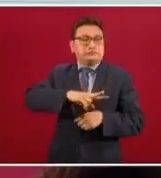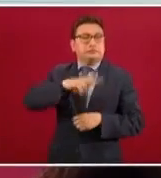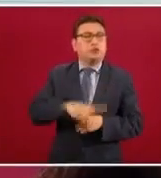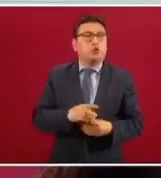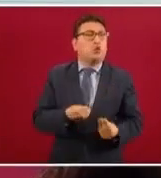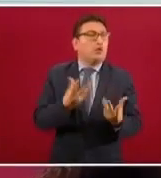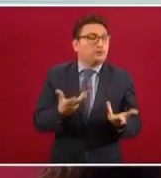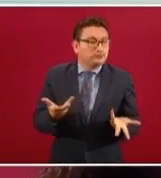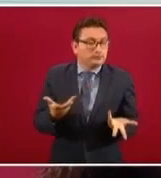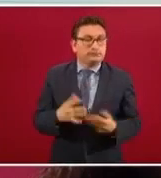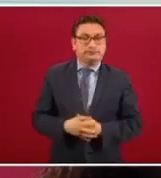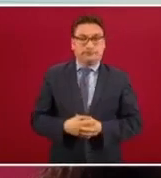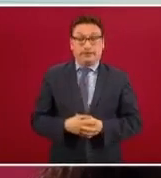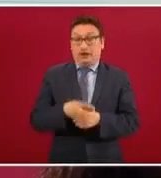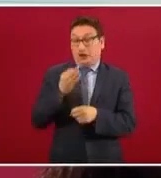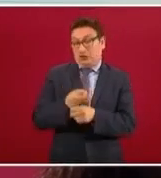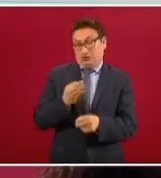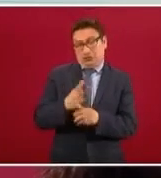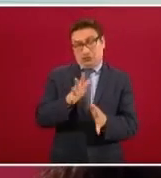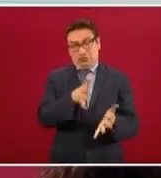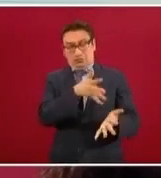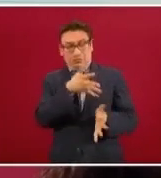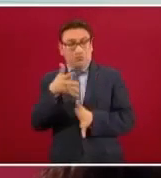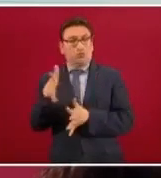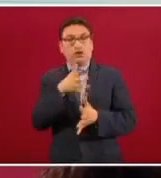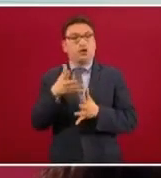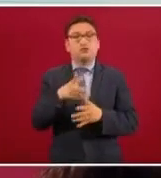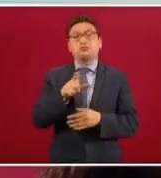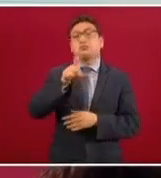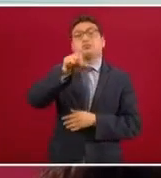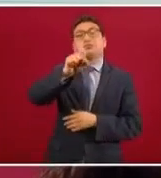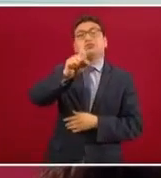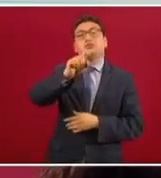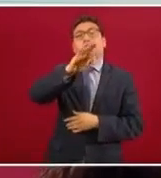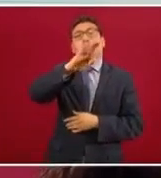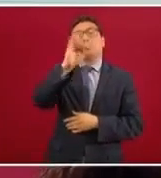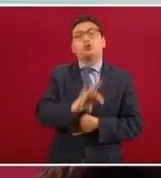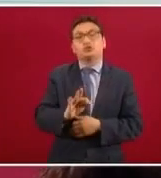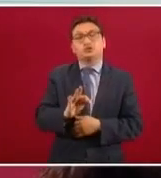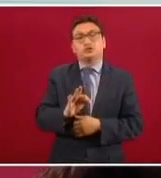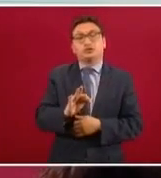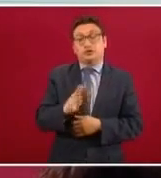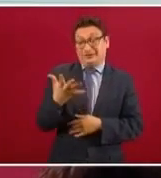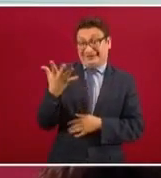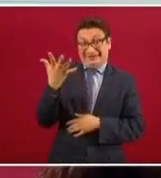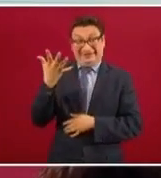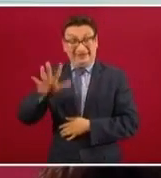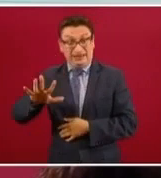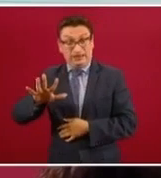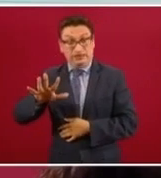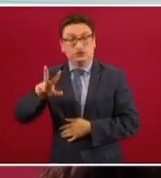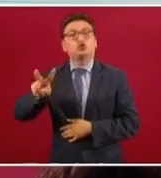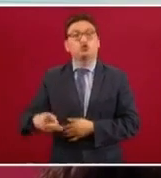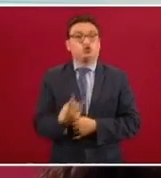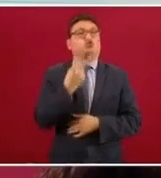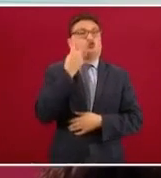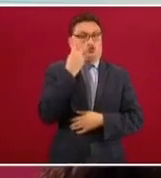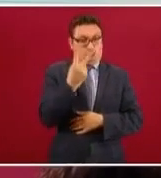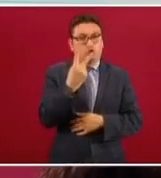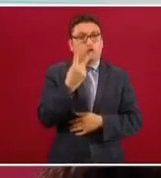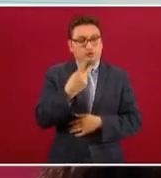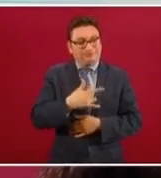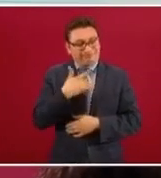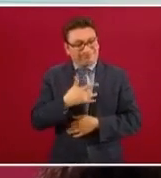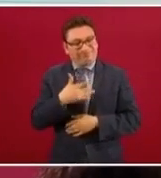En este momento es alrededor del 20%, es decir, casi 2 de cada 10 personas con los